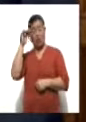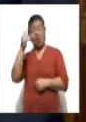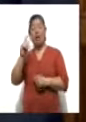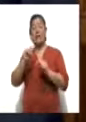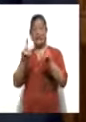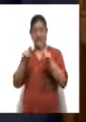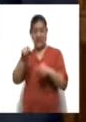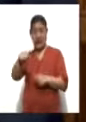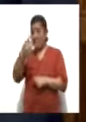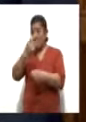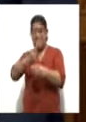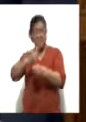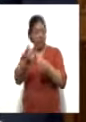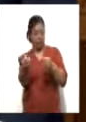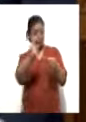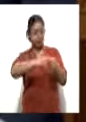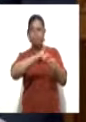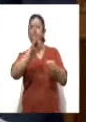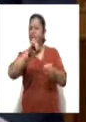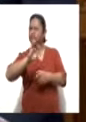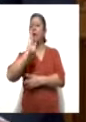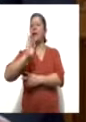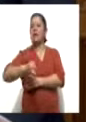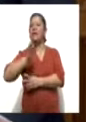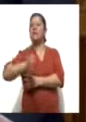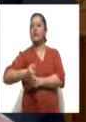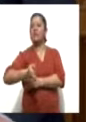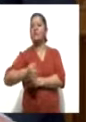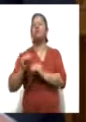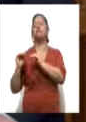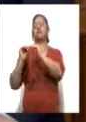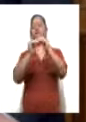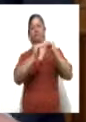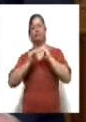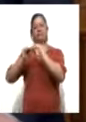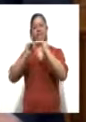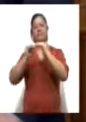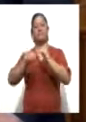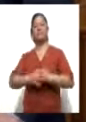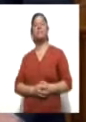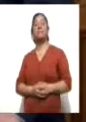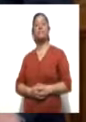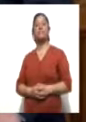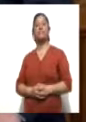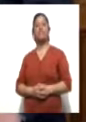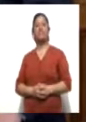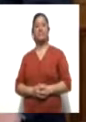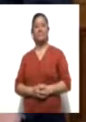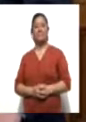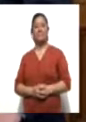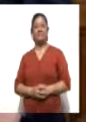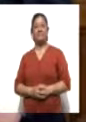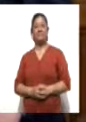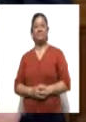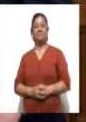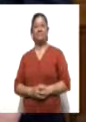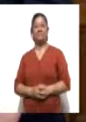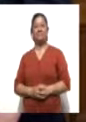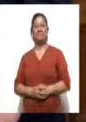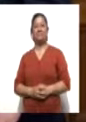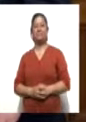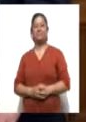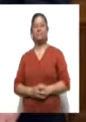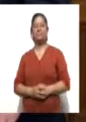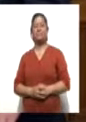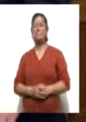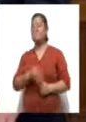convirtió en el primer mandatario del país en adherirse al Acuerdo Nacional por la Democracia al que convocó al presidente de México, Andrés Manuel López Obrador, de cara